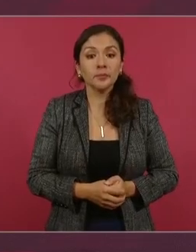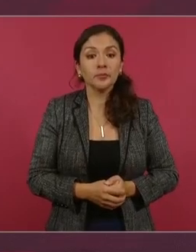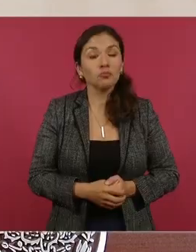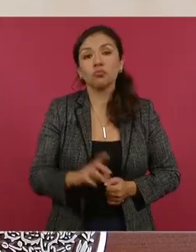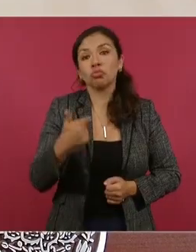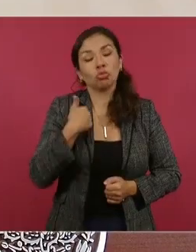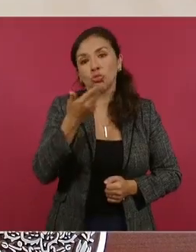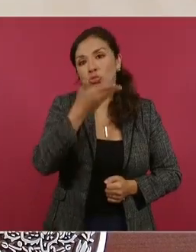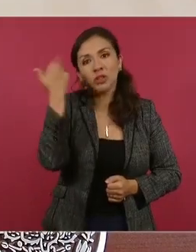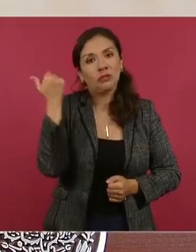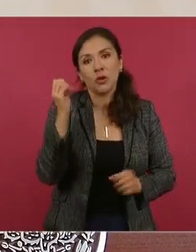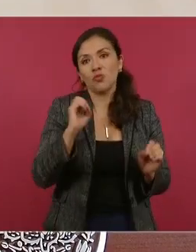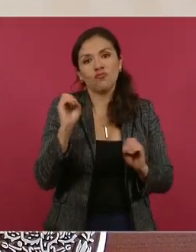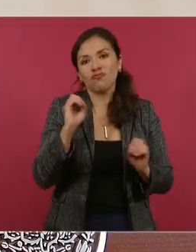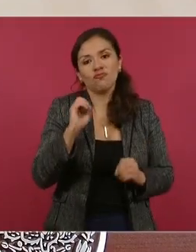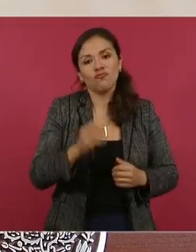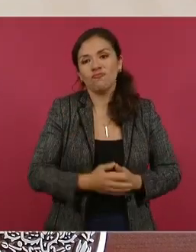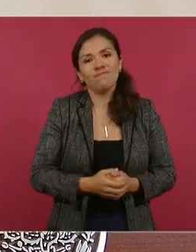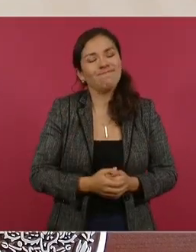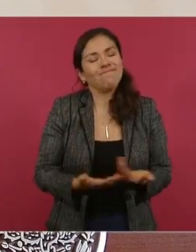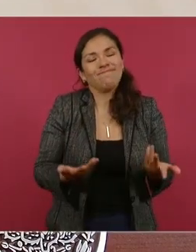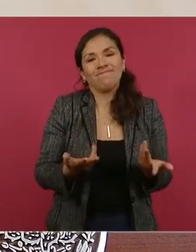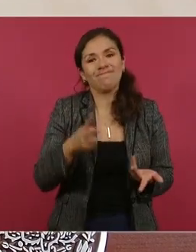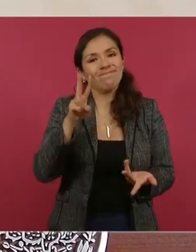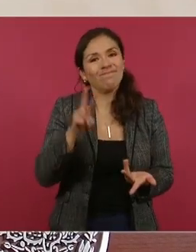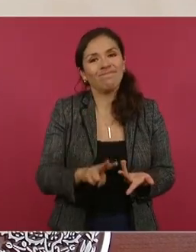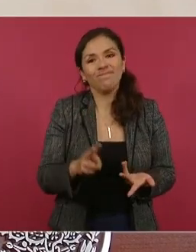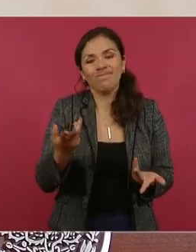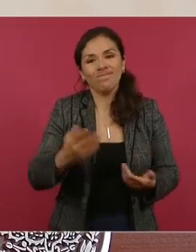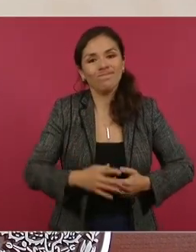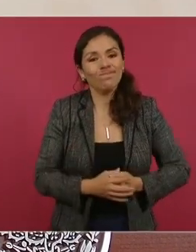Ah, no sabía. No, pero es que ya sí.